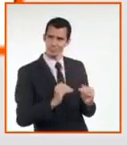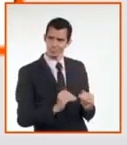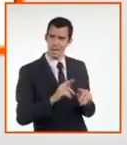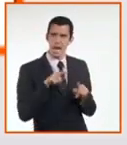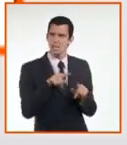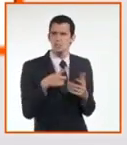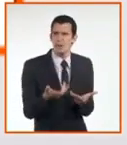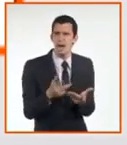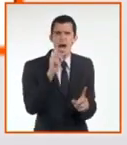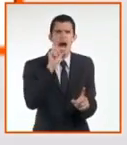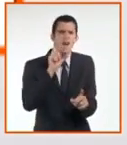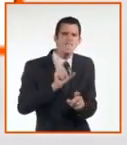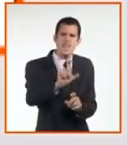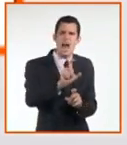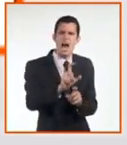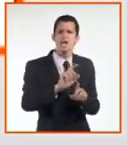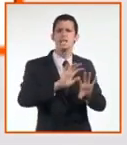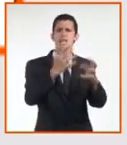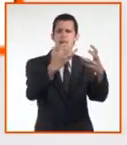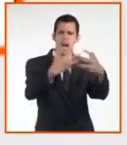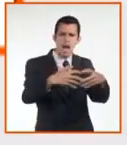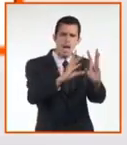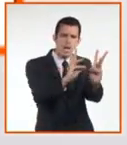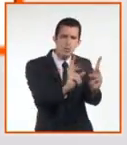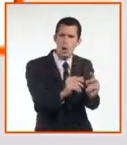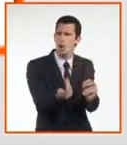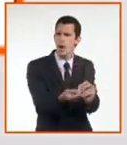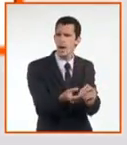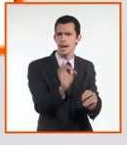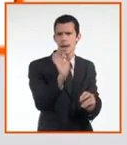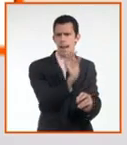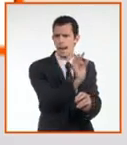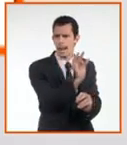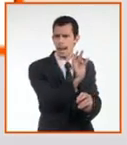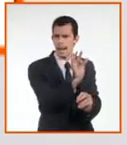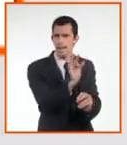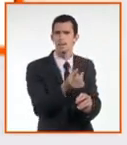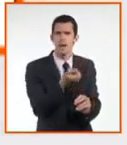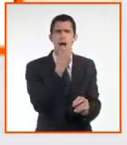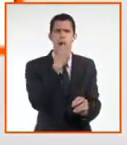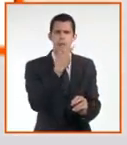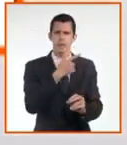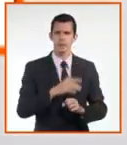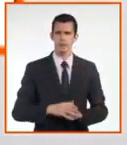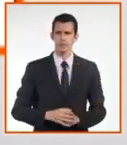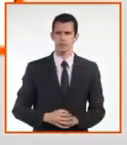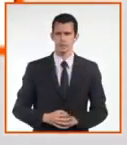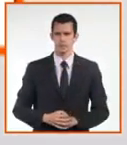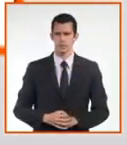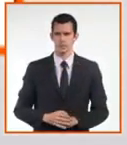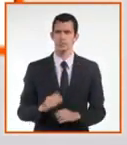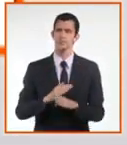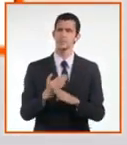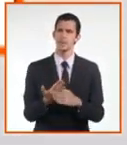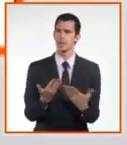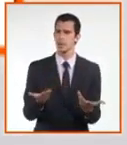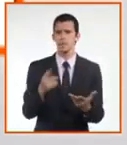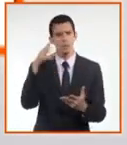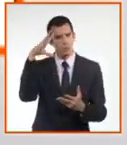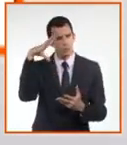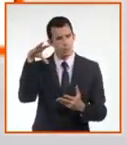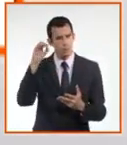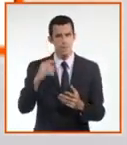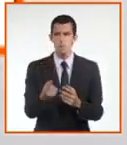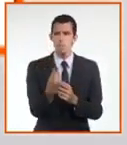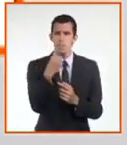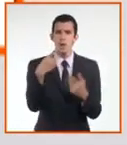tableta pero un poco para que nuestro pueblo nos entienda un sólido y para poderlo comprimir primero hay que adicionarle un aglutinante